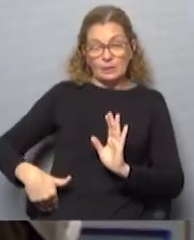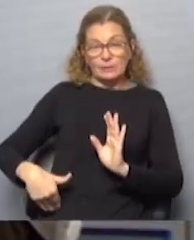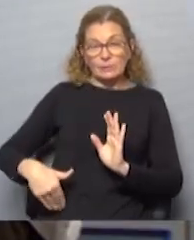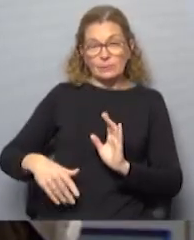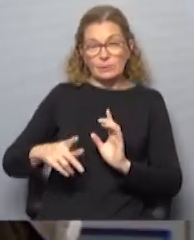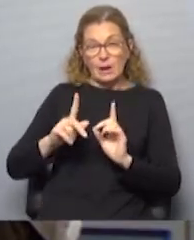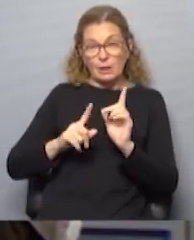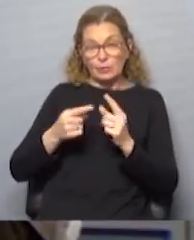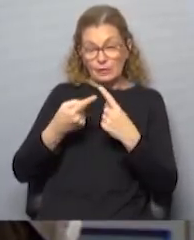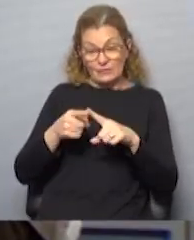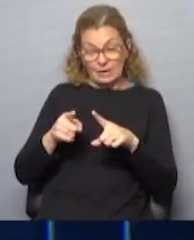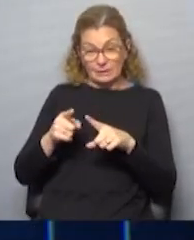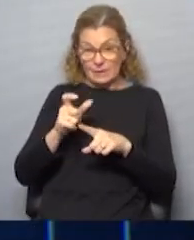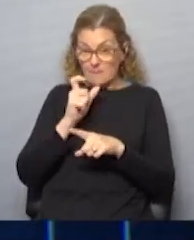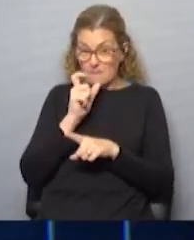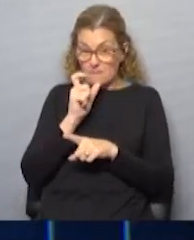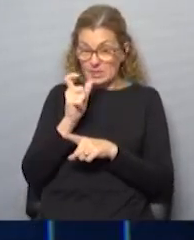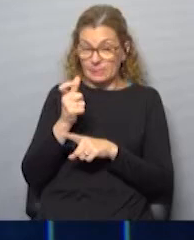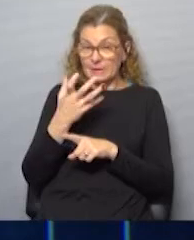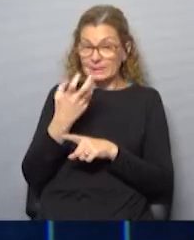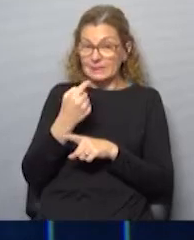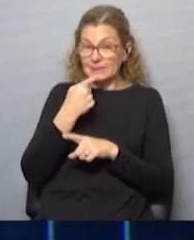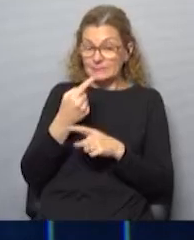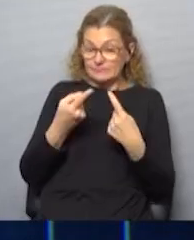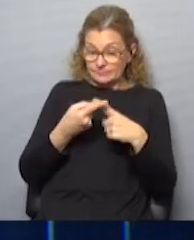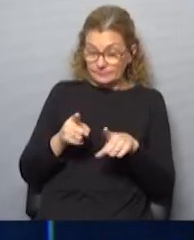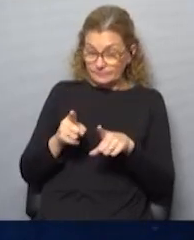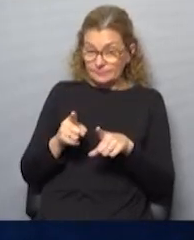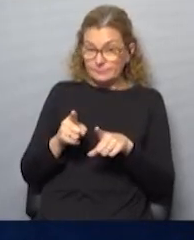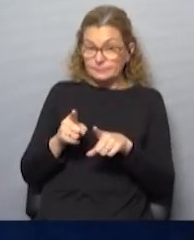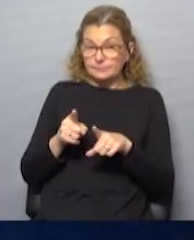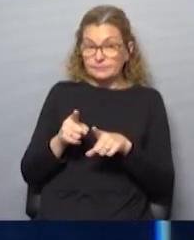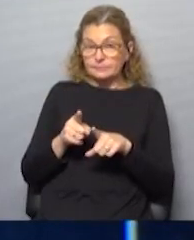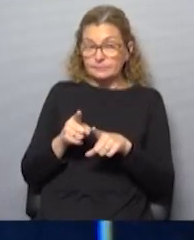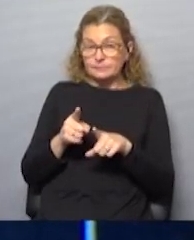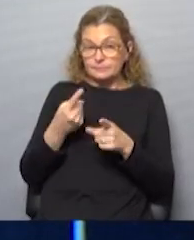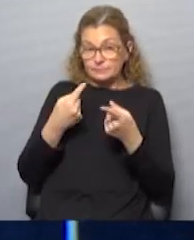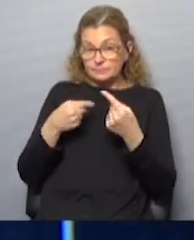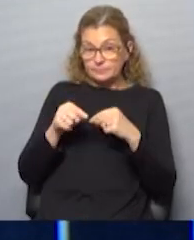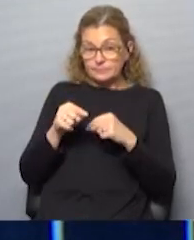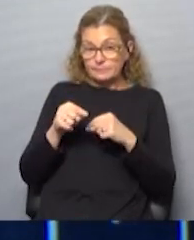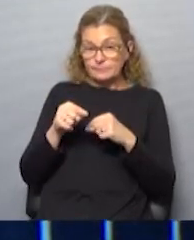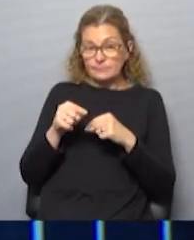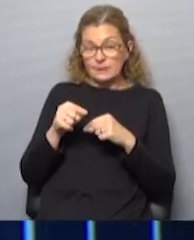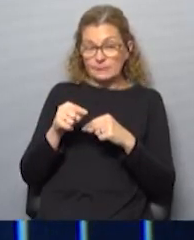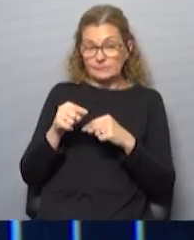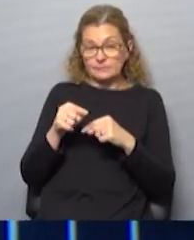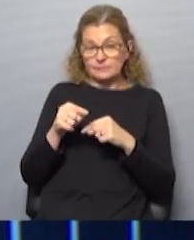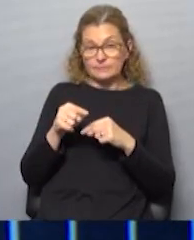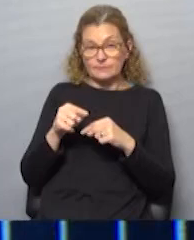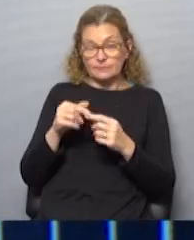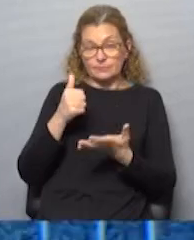una mención diferentes menciones significativamente diferentes pero estamos